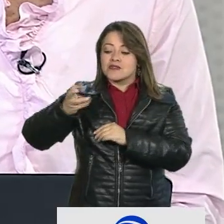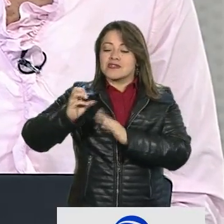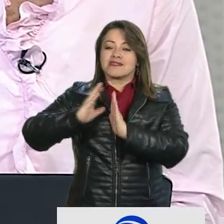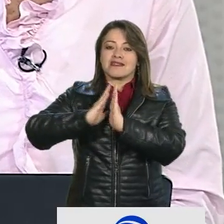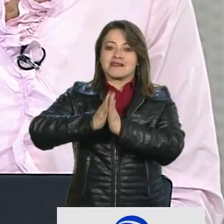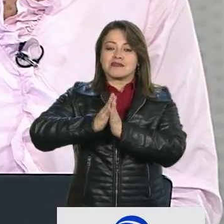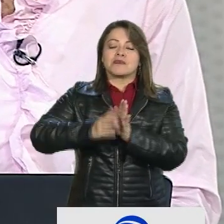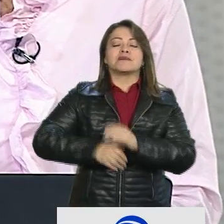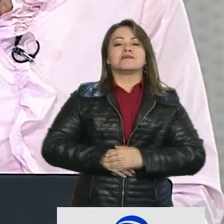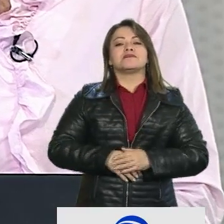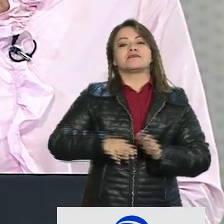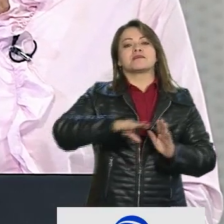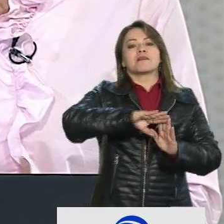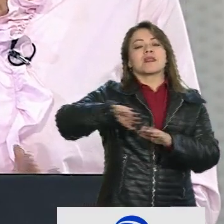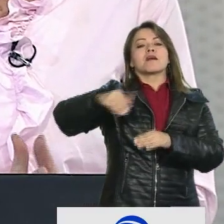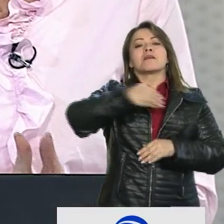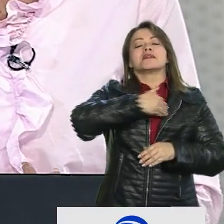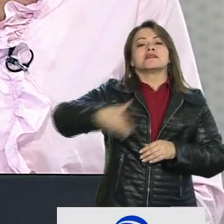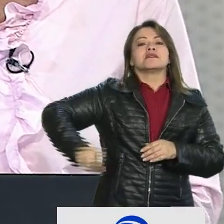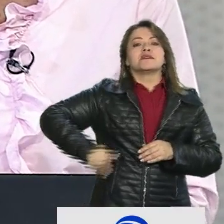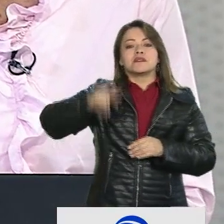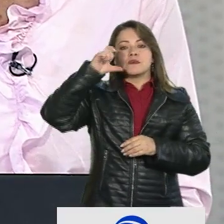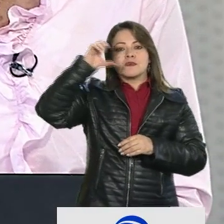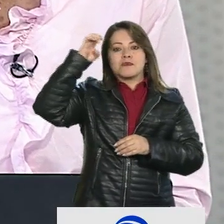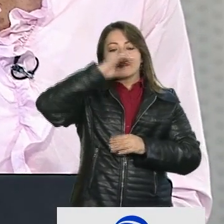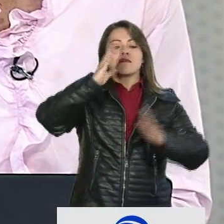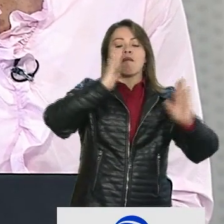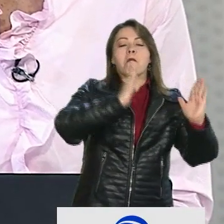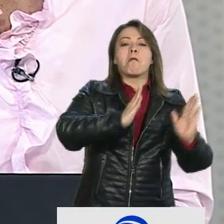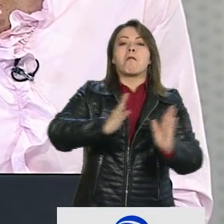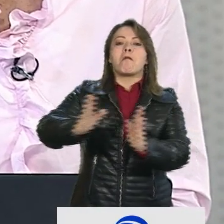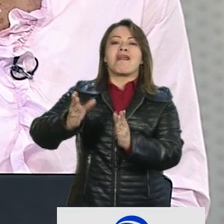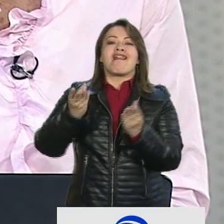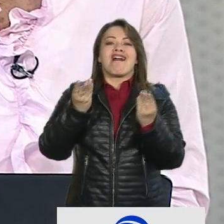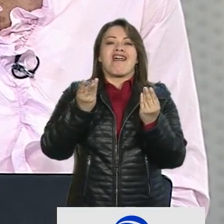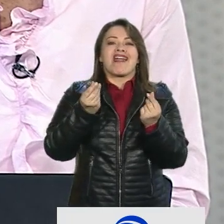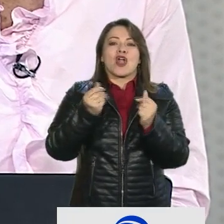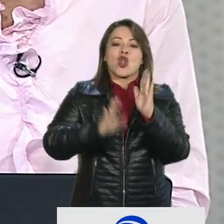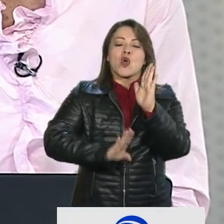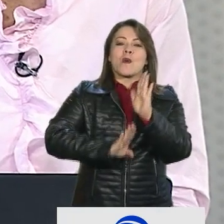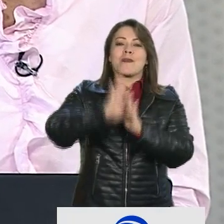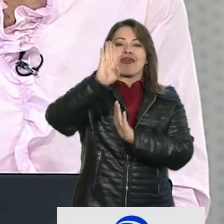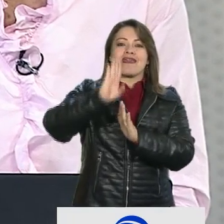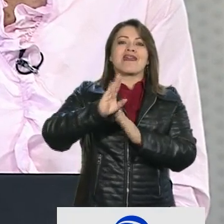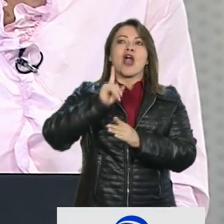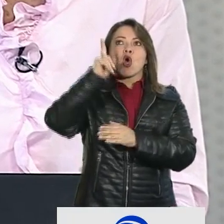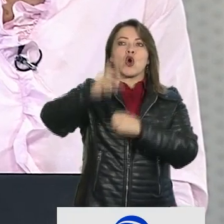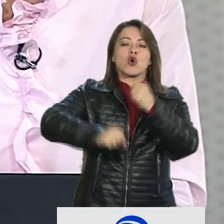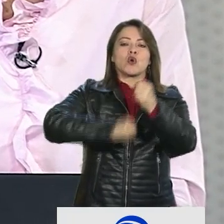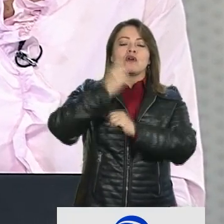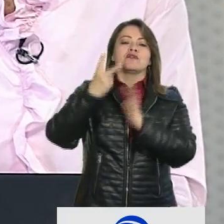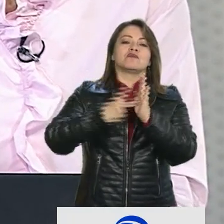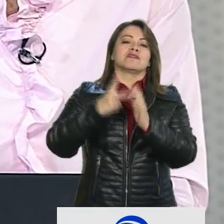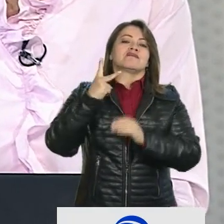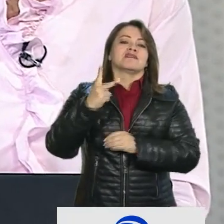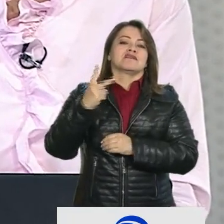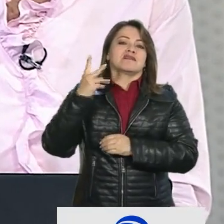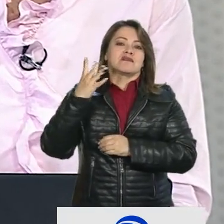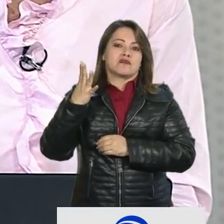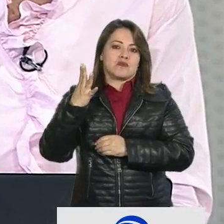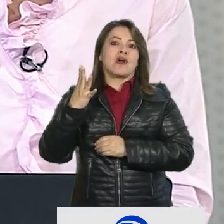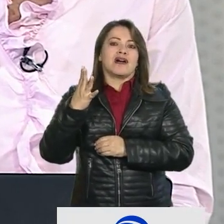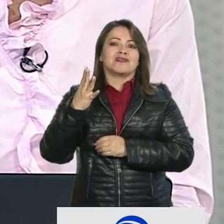El presidente Gustavo Petro indicó un posible plan para la reactivación de la economía en este 2024. Así lo anunció en medio